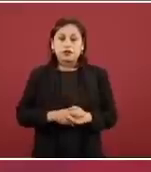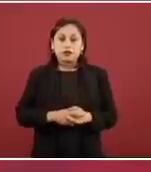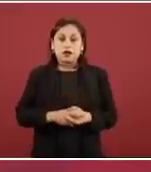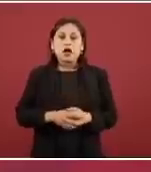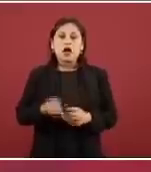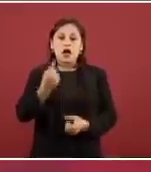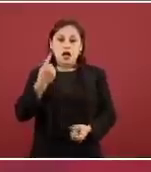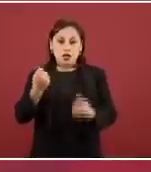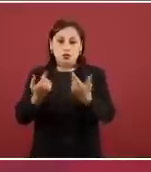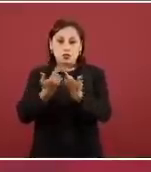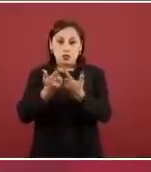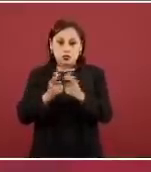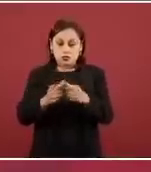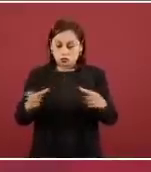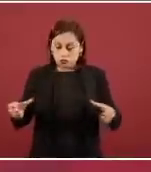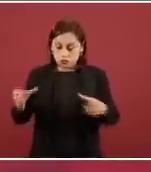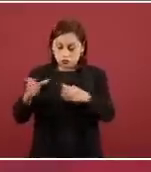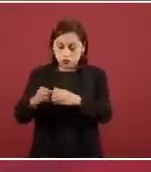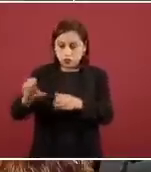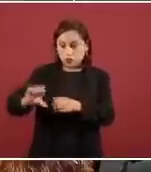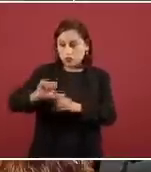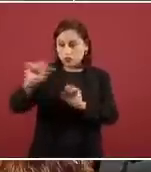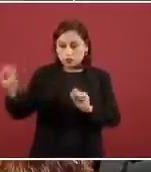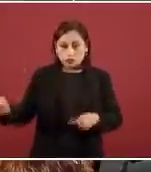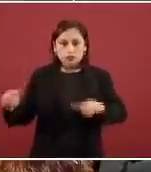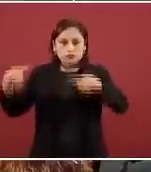grupo son también